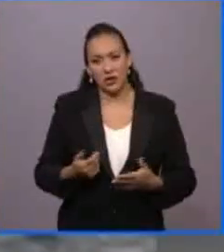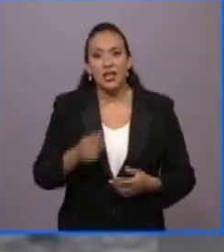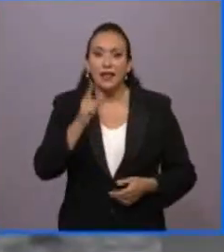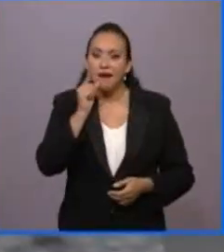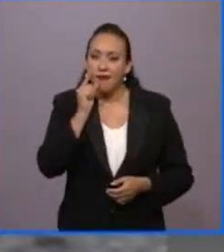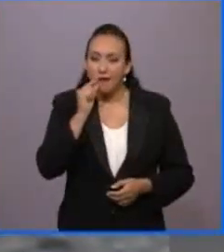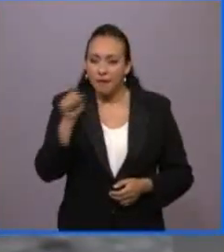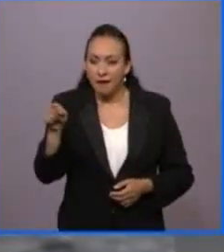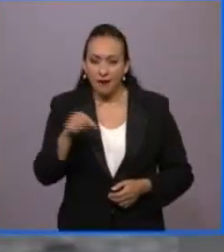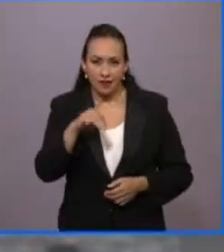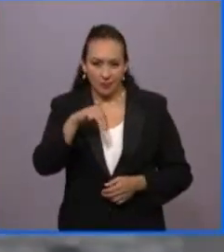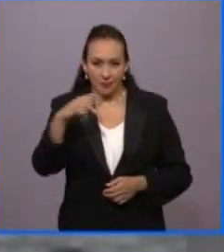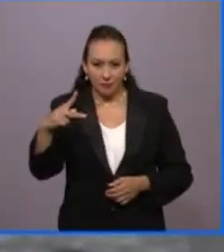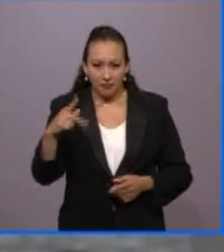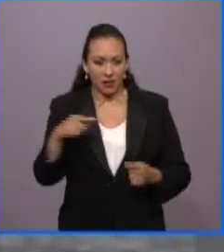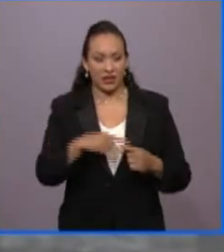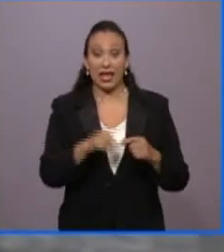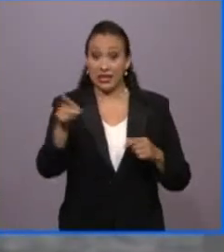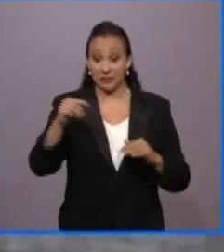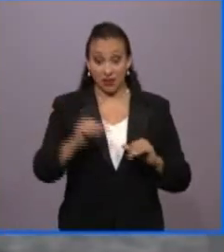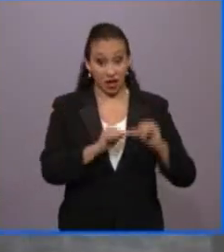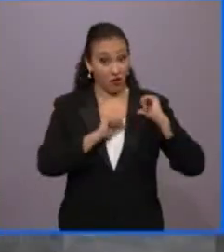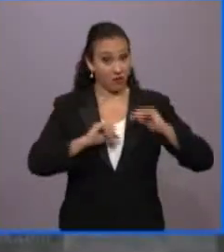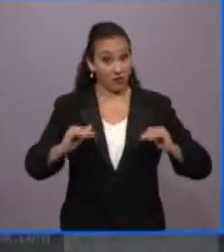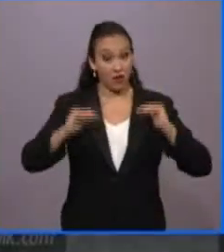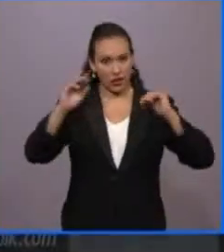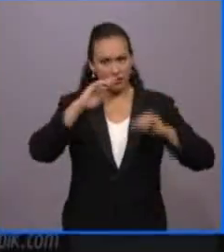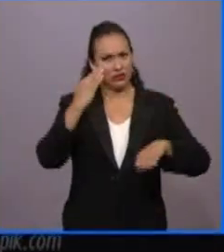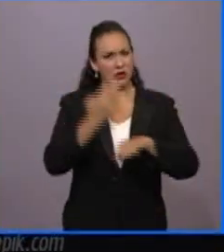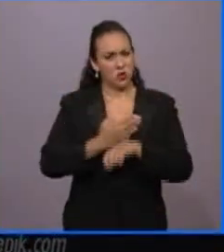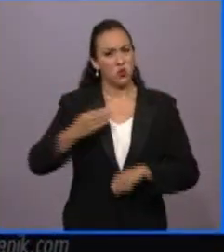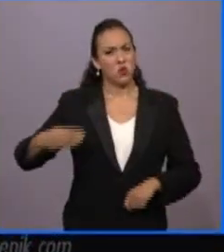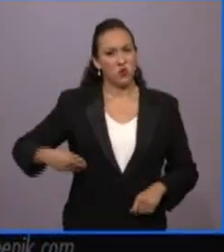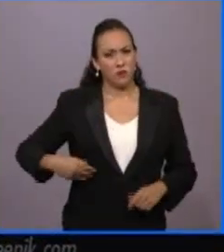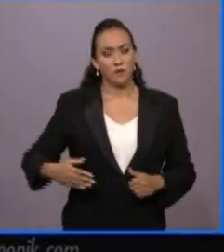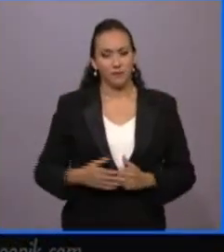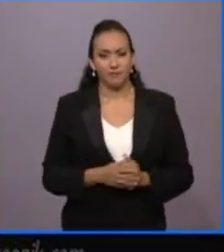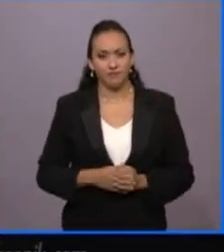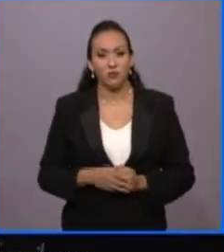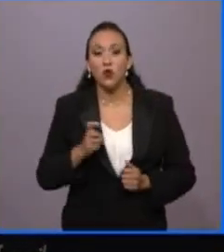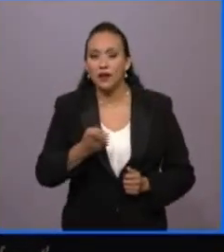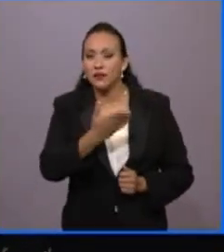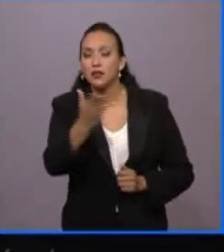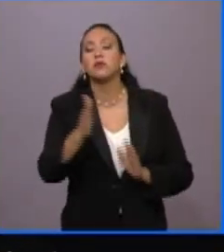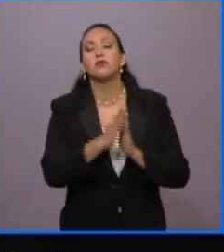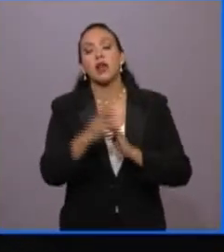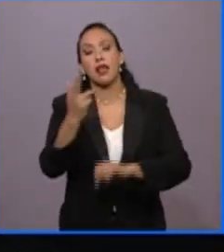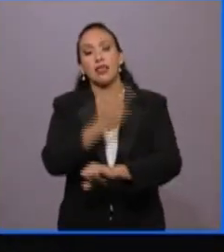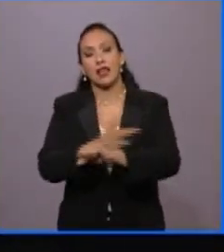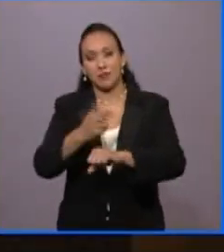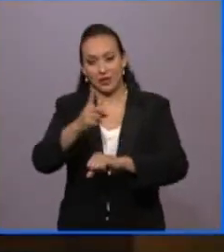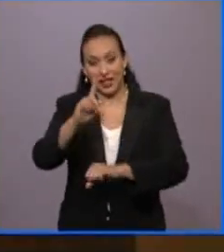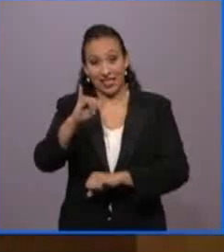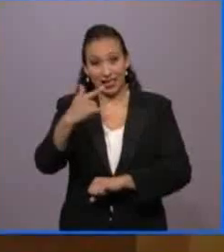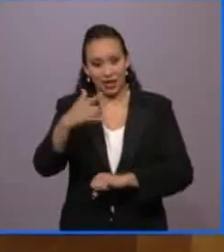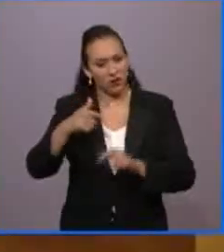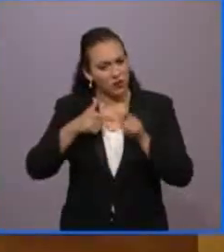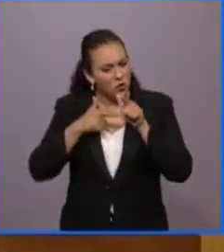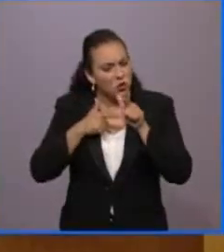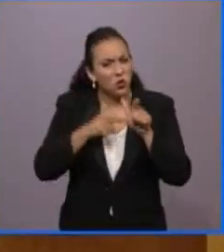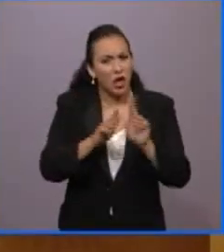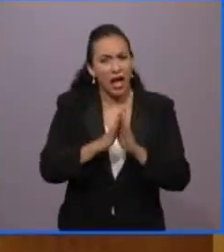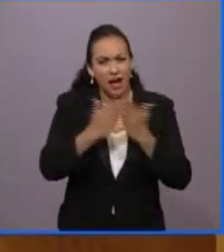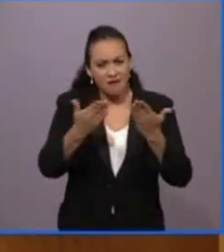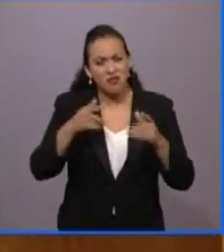Policía Ministerial, la autoridad más señalada como responsable. Ante ello se pide no cerrar el caso de Diego, llevar a cabo